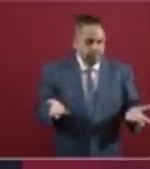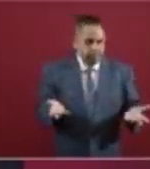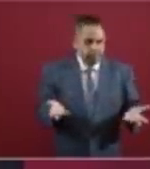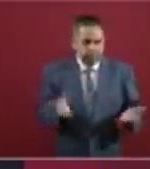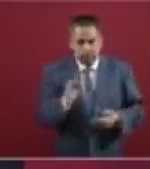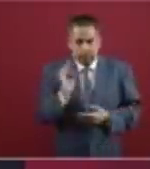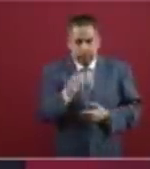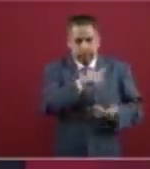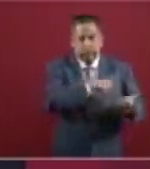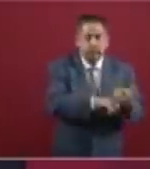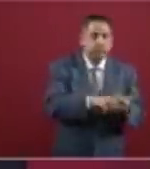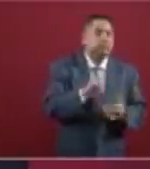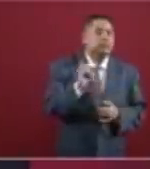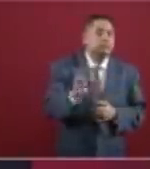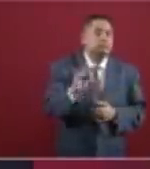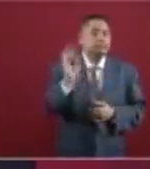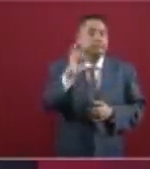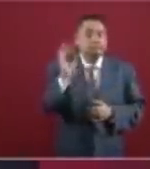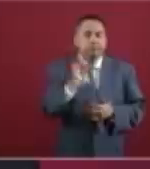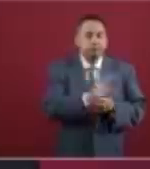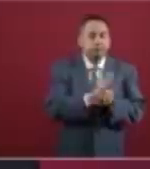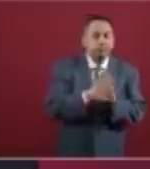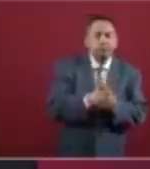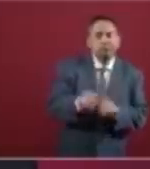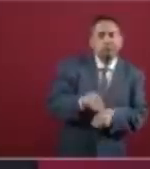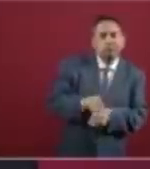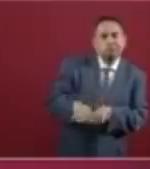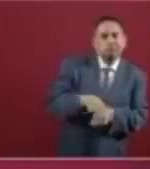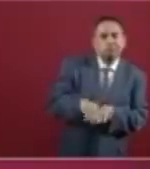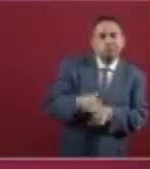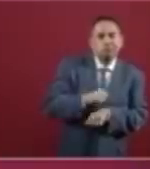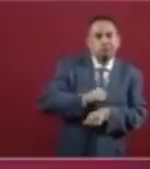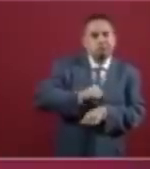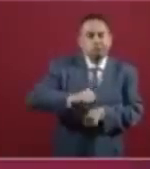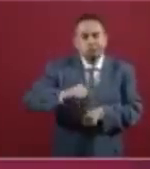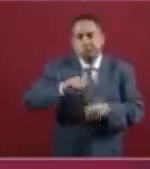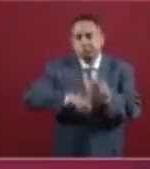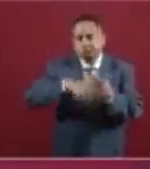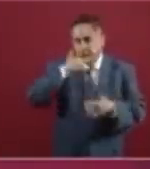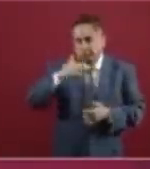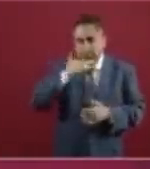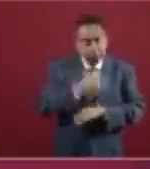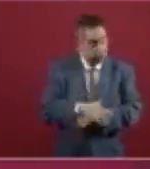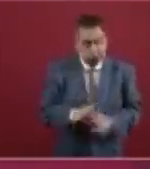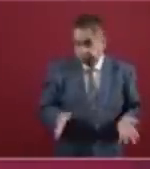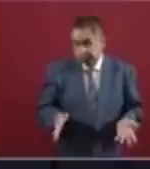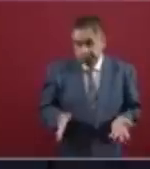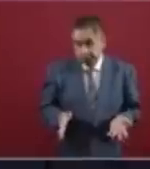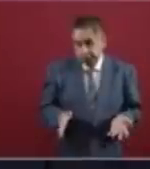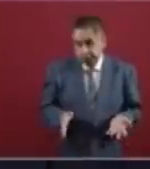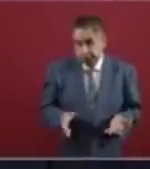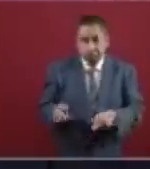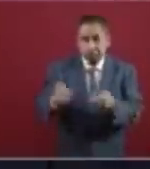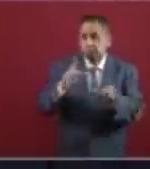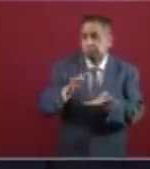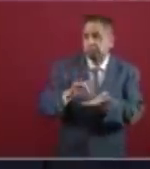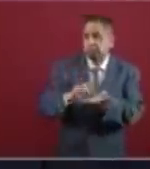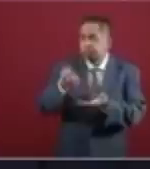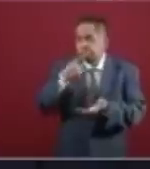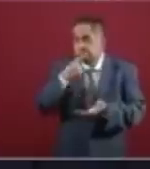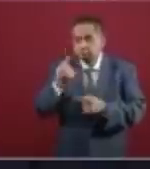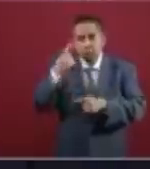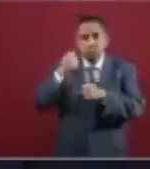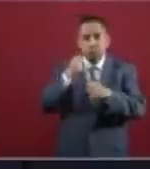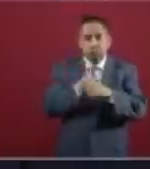si no hubo influyentismo y corrupción en la venta de medicamentos el